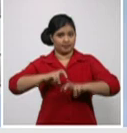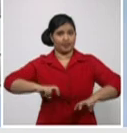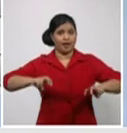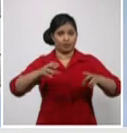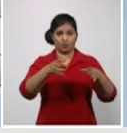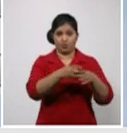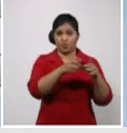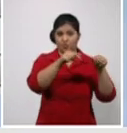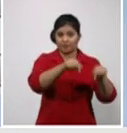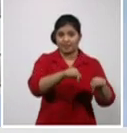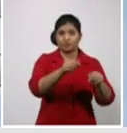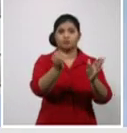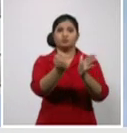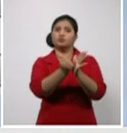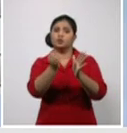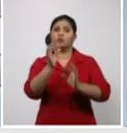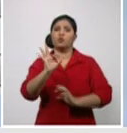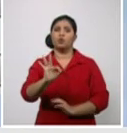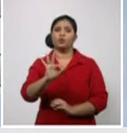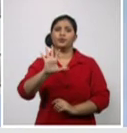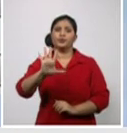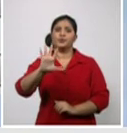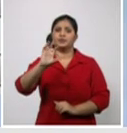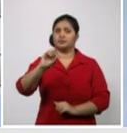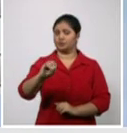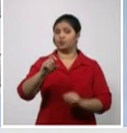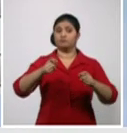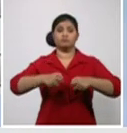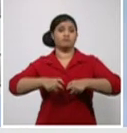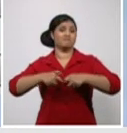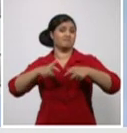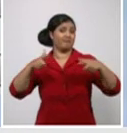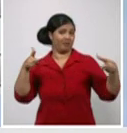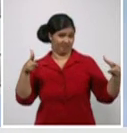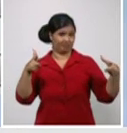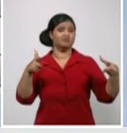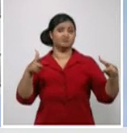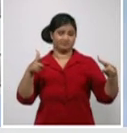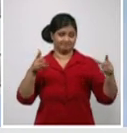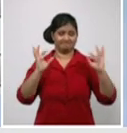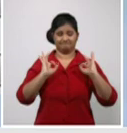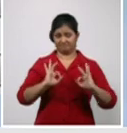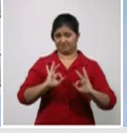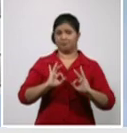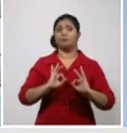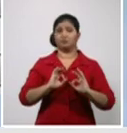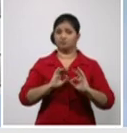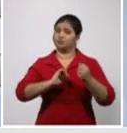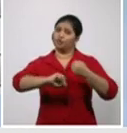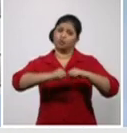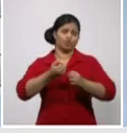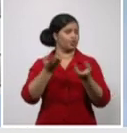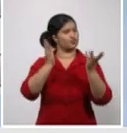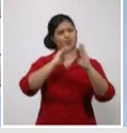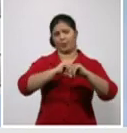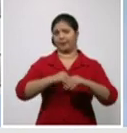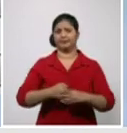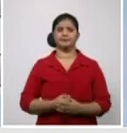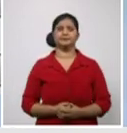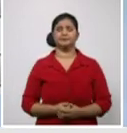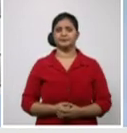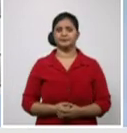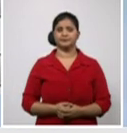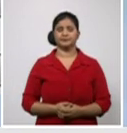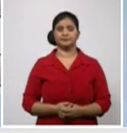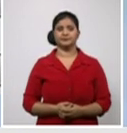% elevado todavía, lo cual traduce la transmisión de la enfermedad. Con este comportamiento